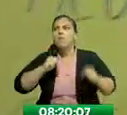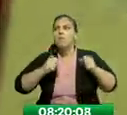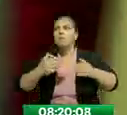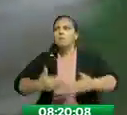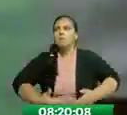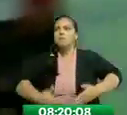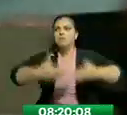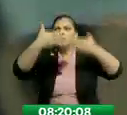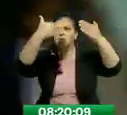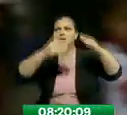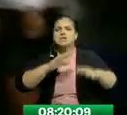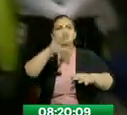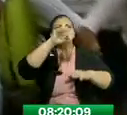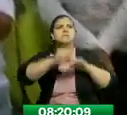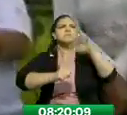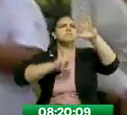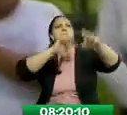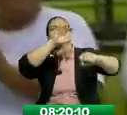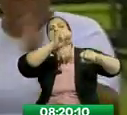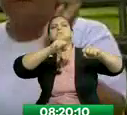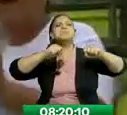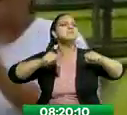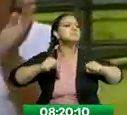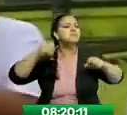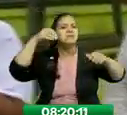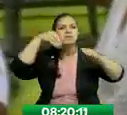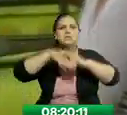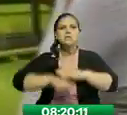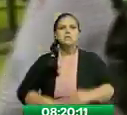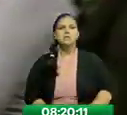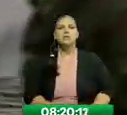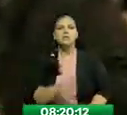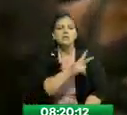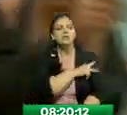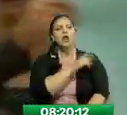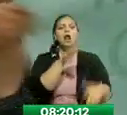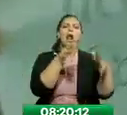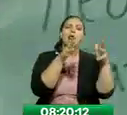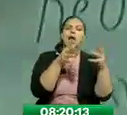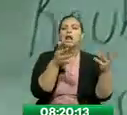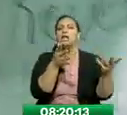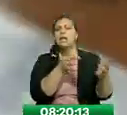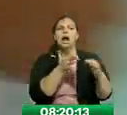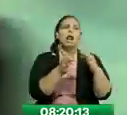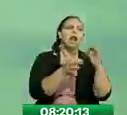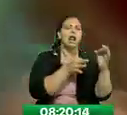aulas. Amiga, muy buenos días. Acá dice el cartel,